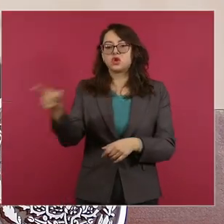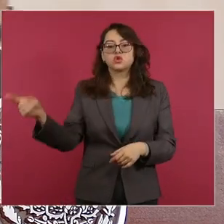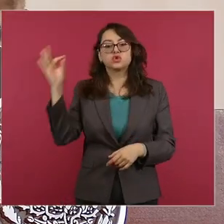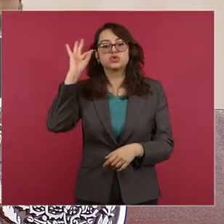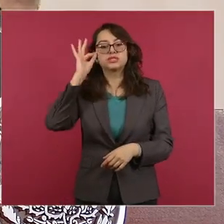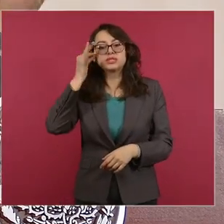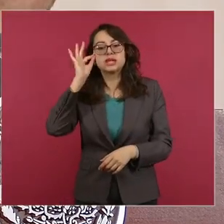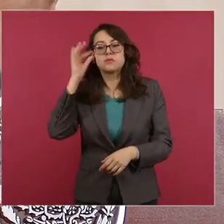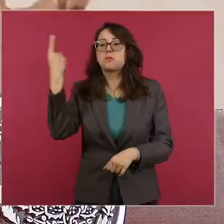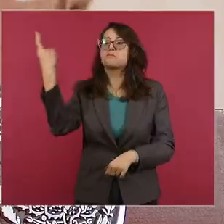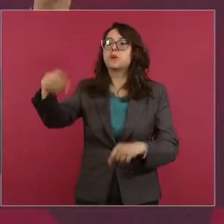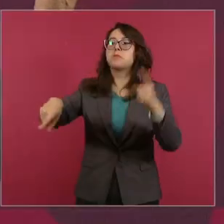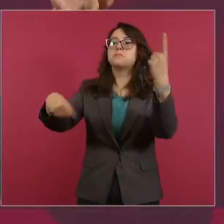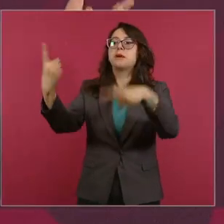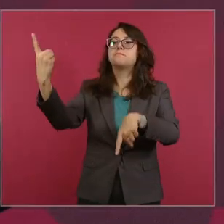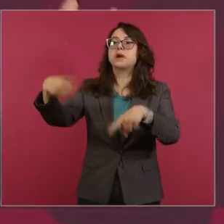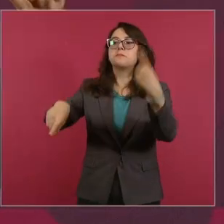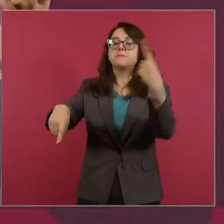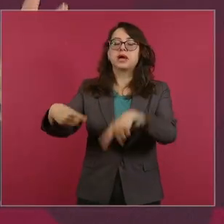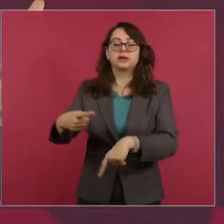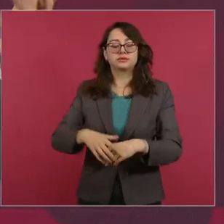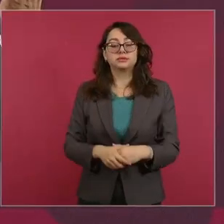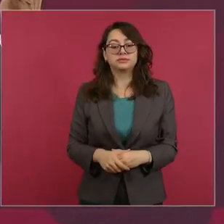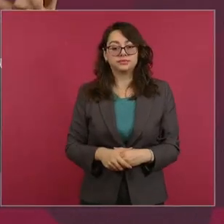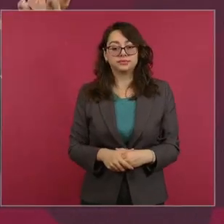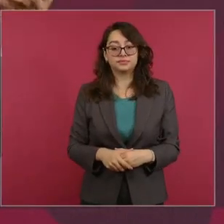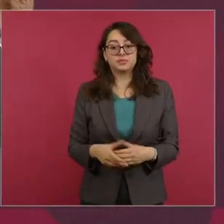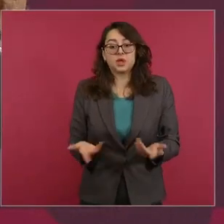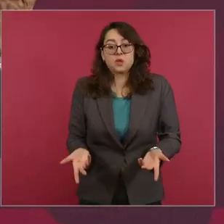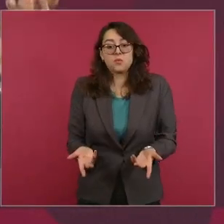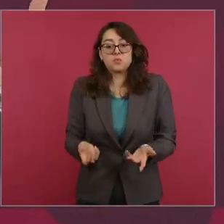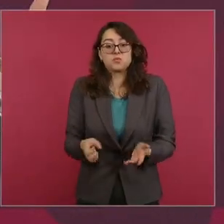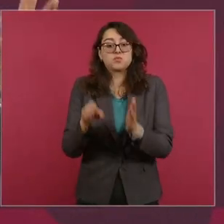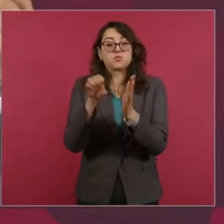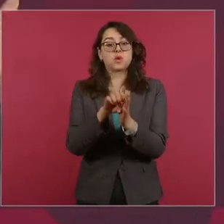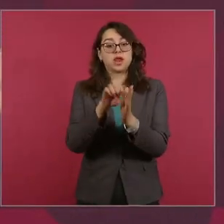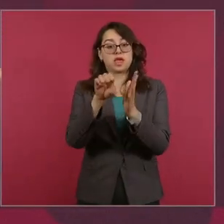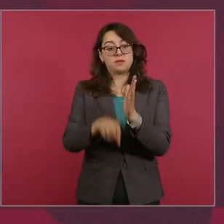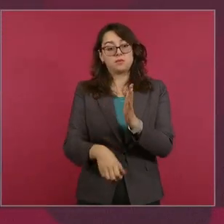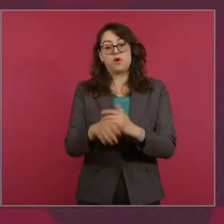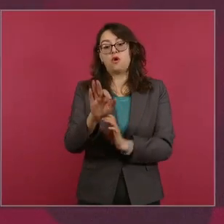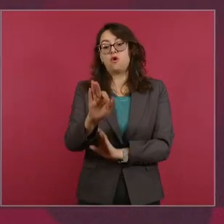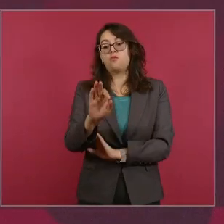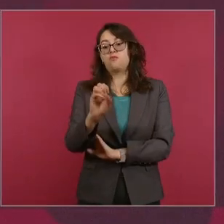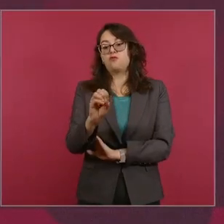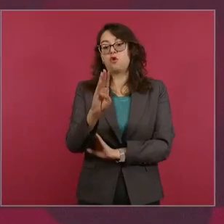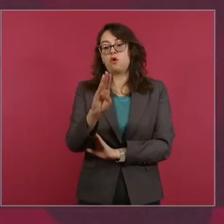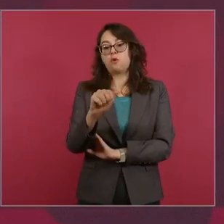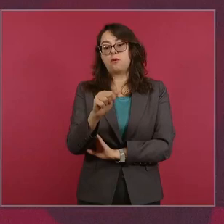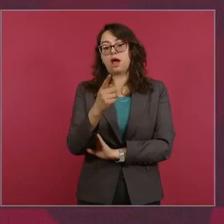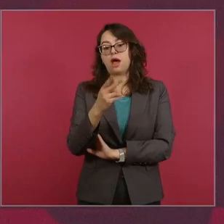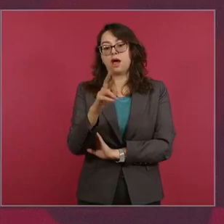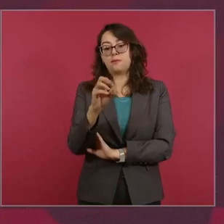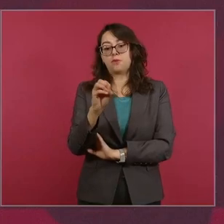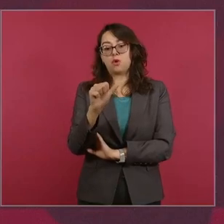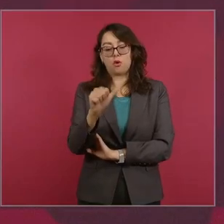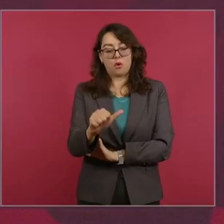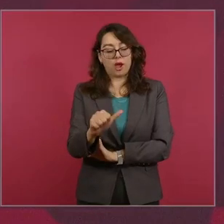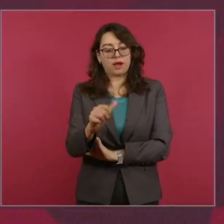¿Quiénes votaron para convertir las deudas privadas en deuda pública?